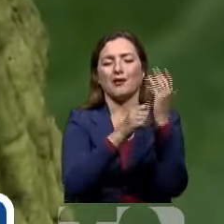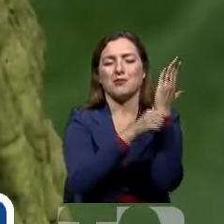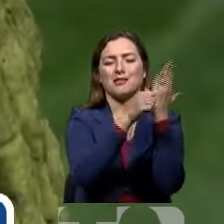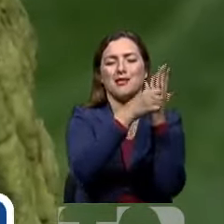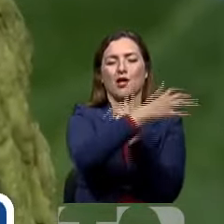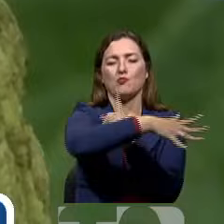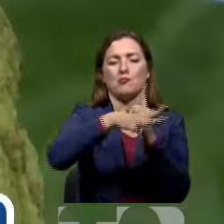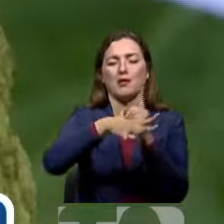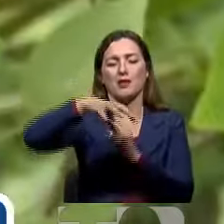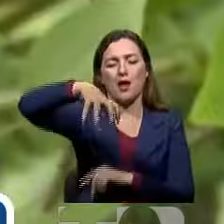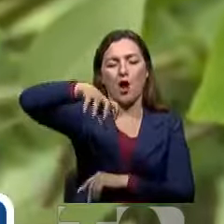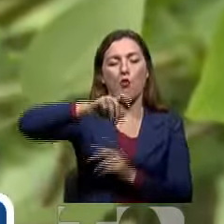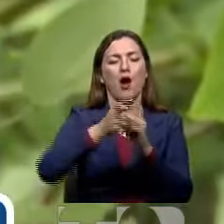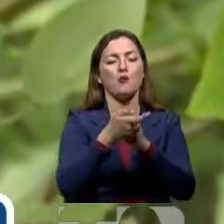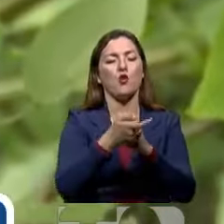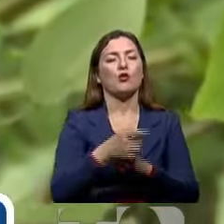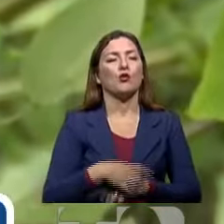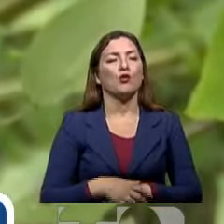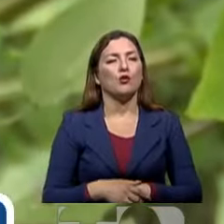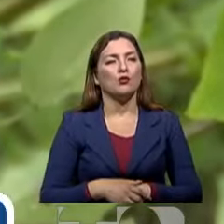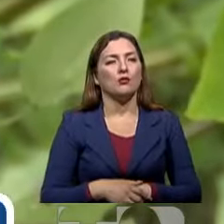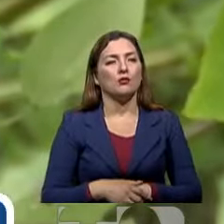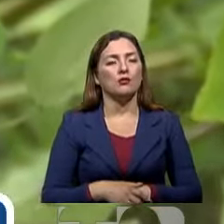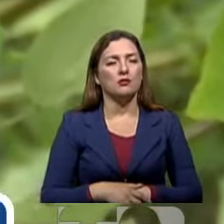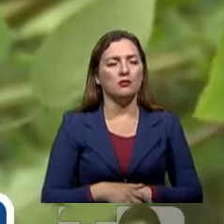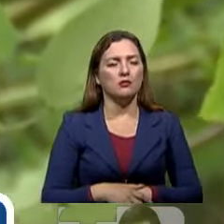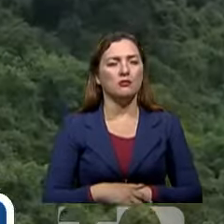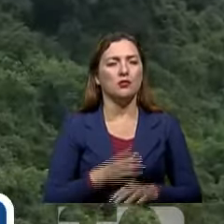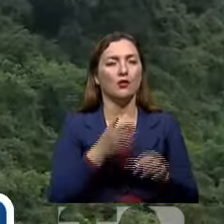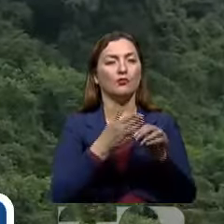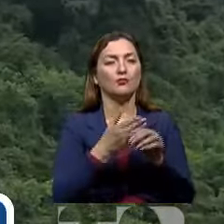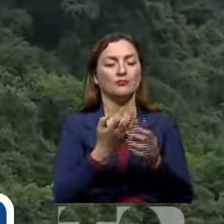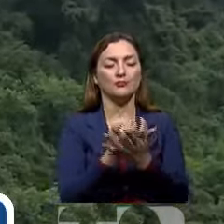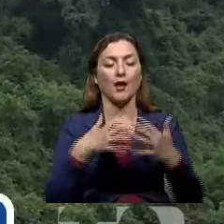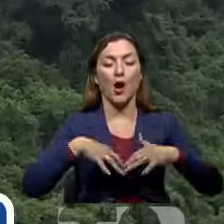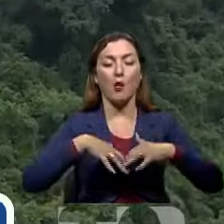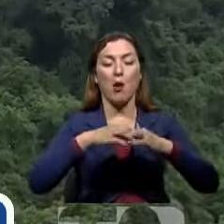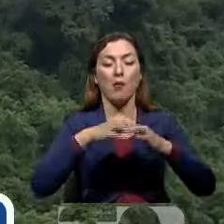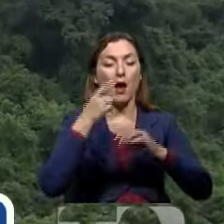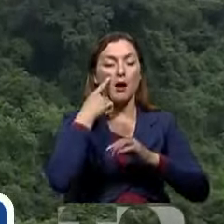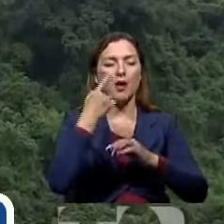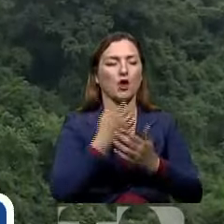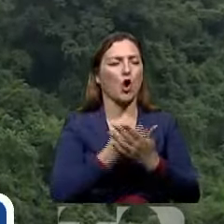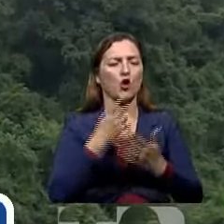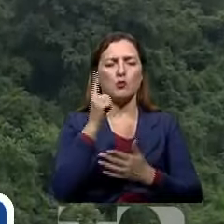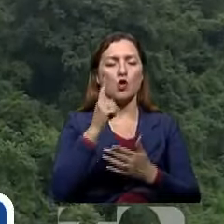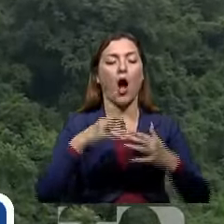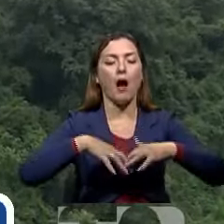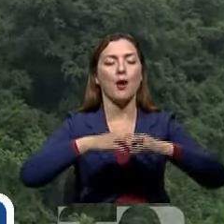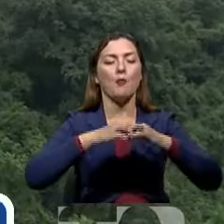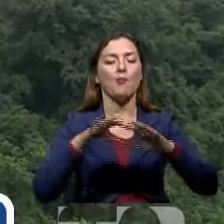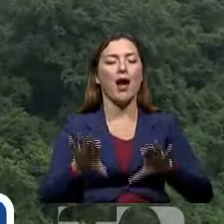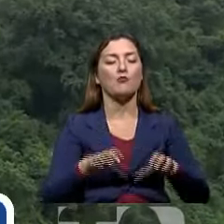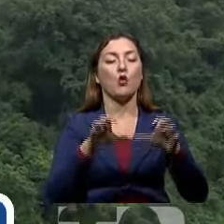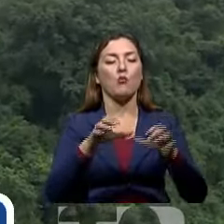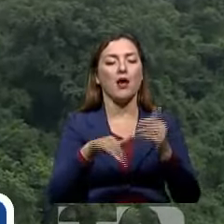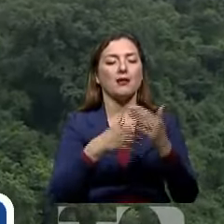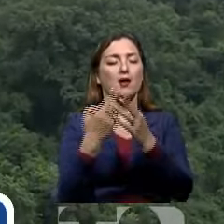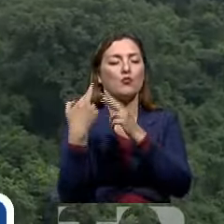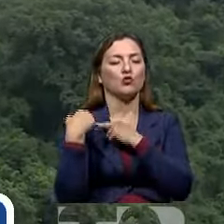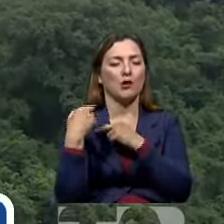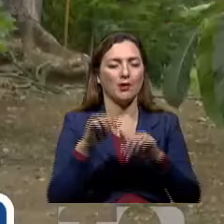Ambiente, Agua y Transición Ecológica, teniendo como objetivo reactivar el aprovechamiento responsable de esta área natural.